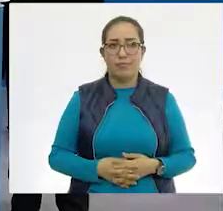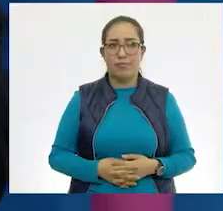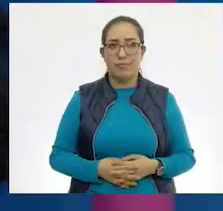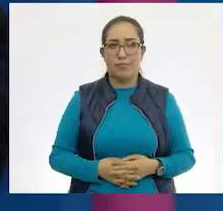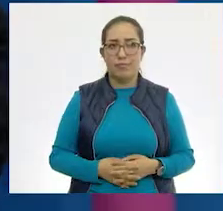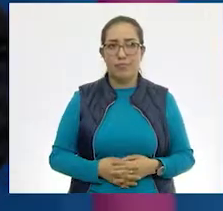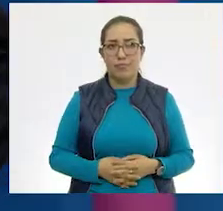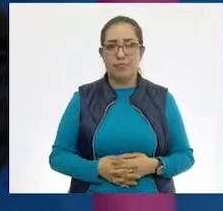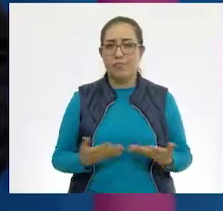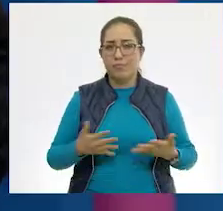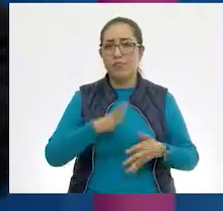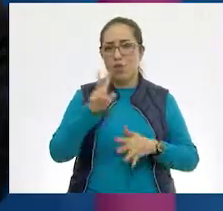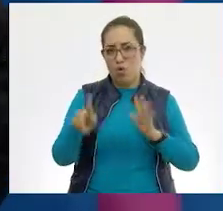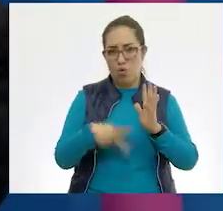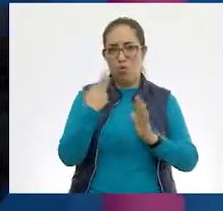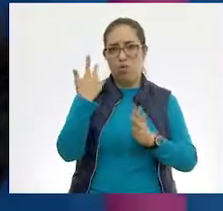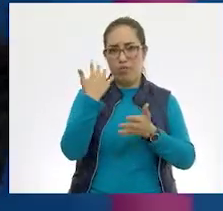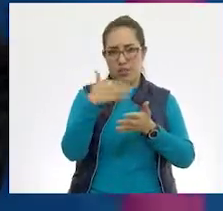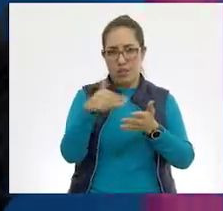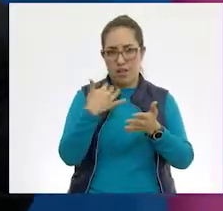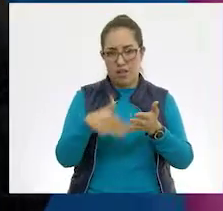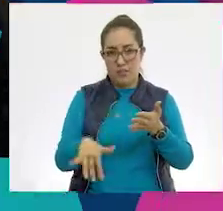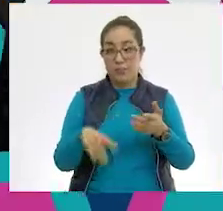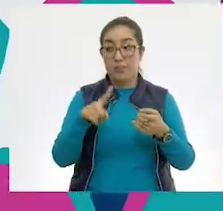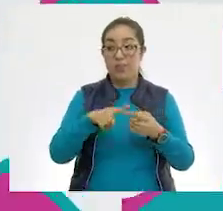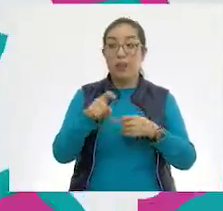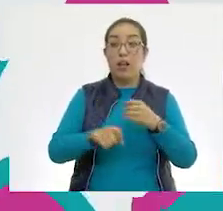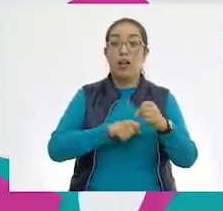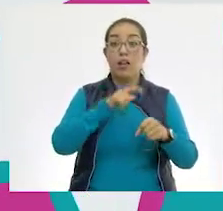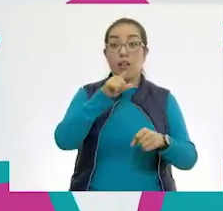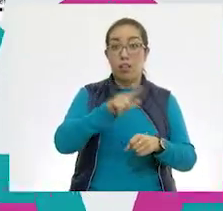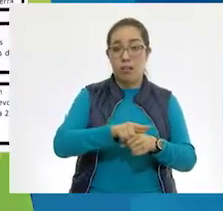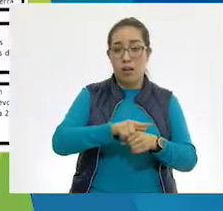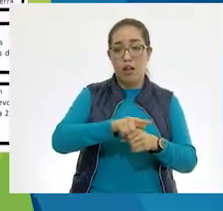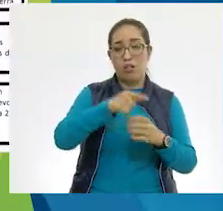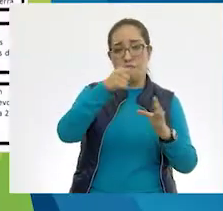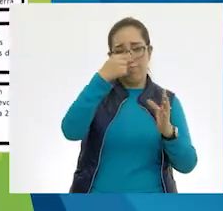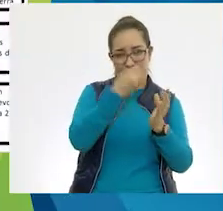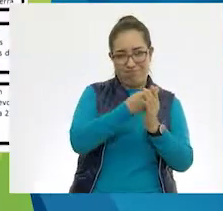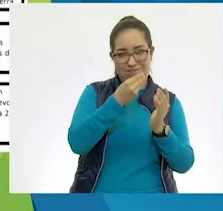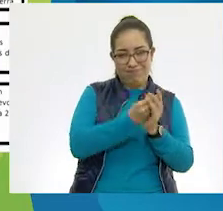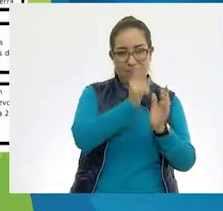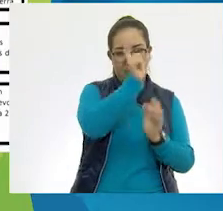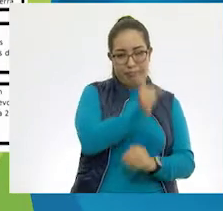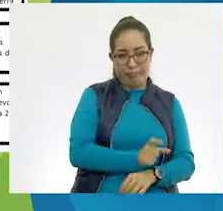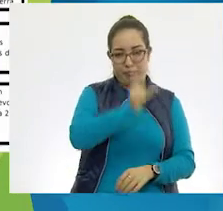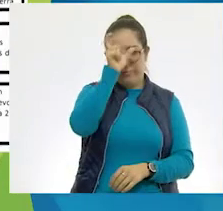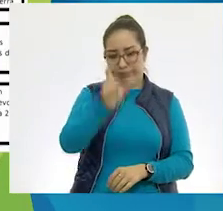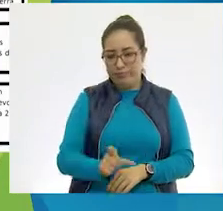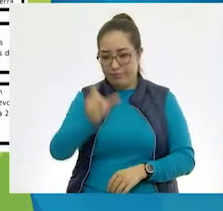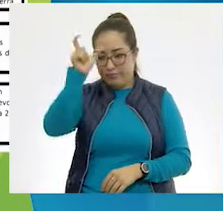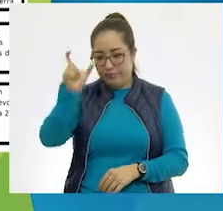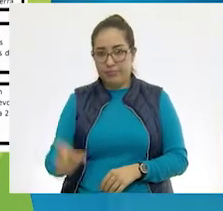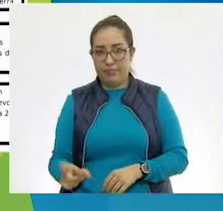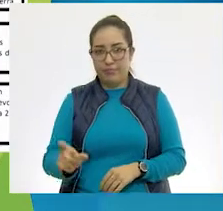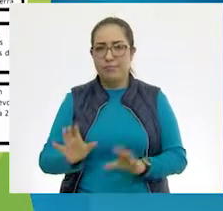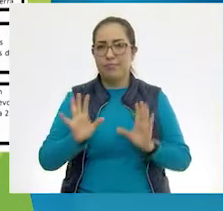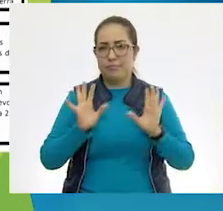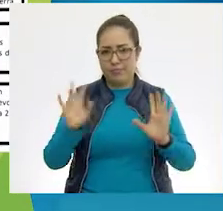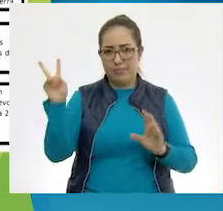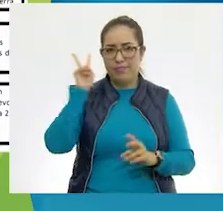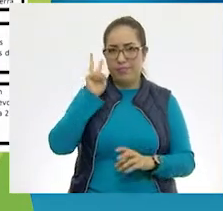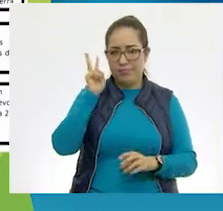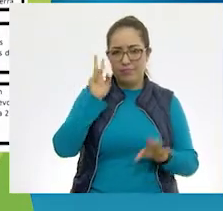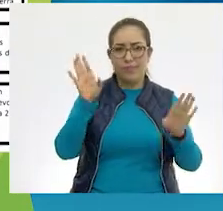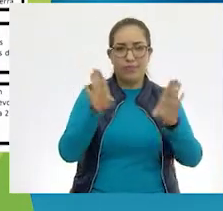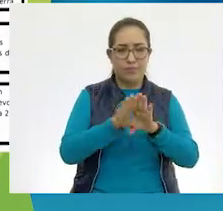vamos a leerlo nuevamente. Animales, mamíferos, anfibios, peces, reptiles y aves. Sale vivíparo, está